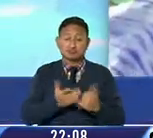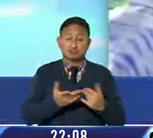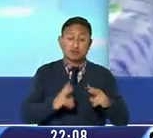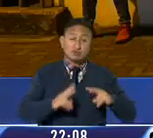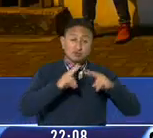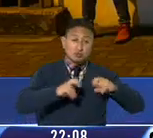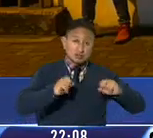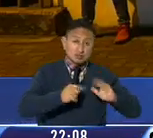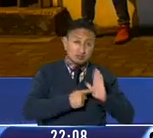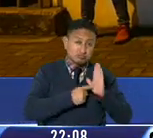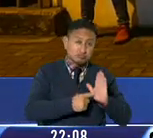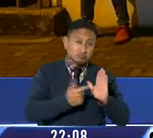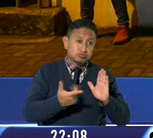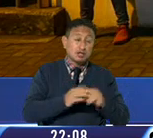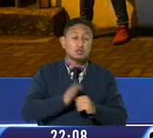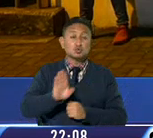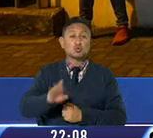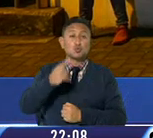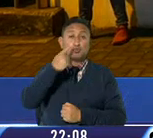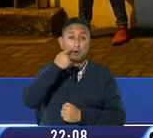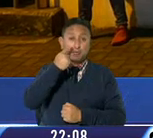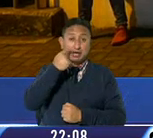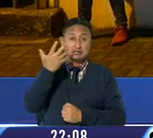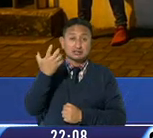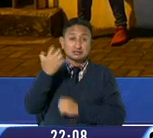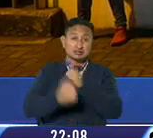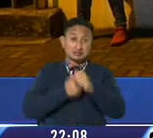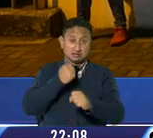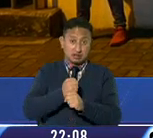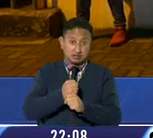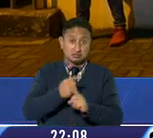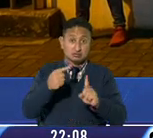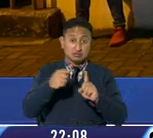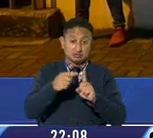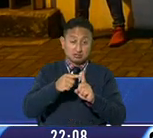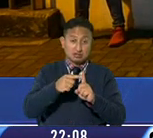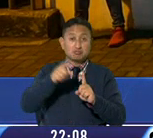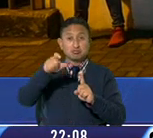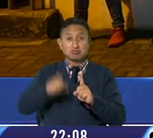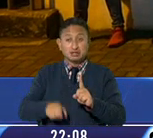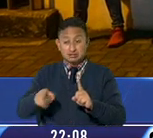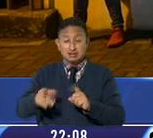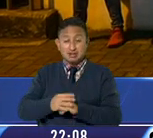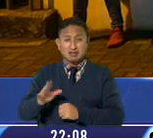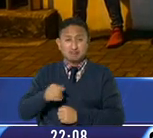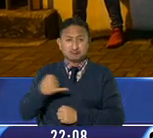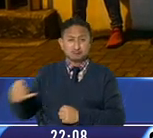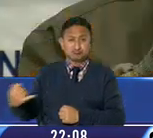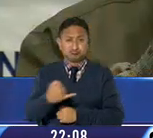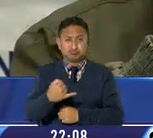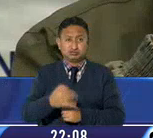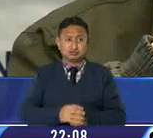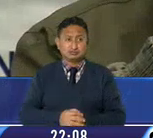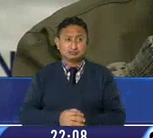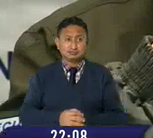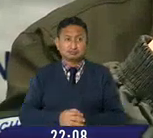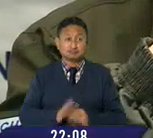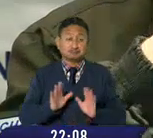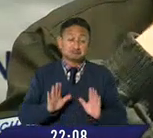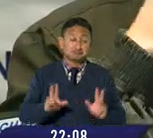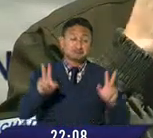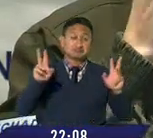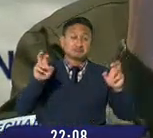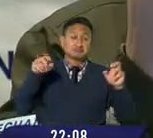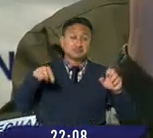al descubierto que el padre de la menor de 15 años era presuntamente uno de los agresores sexuales de la adolescente. Es un tema, una